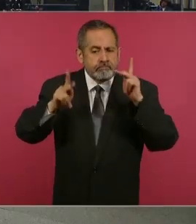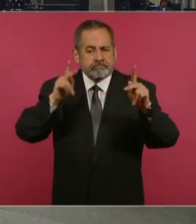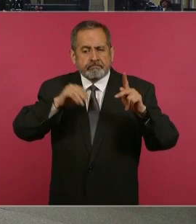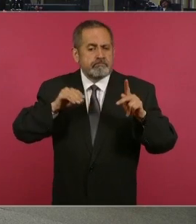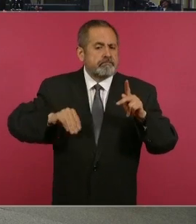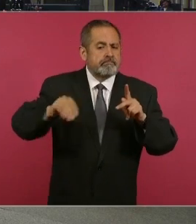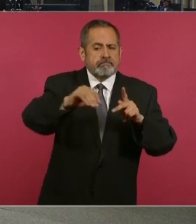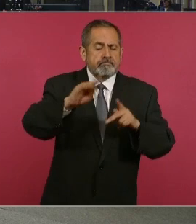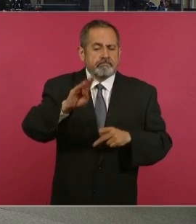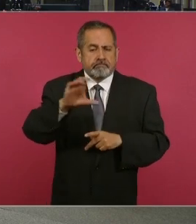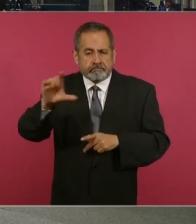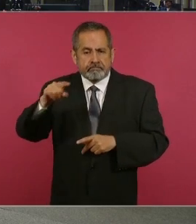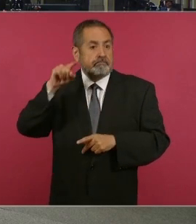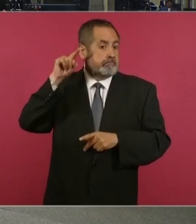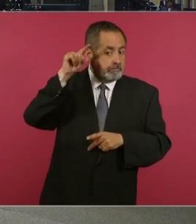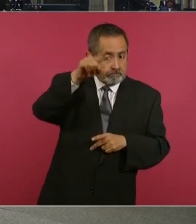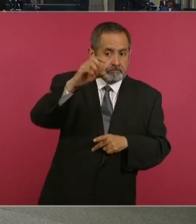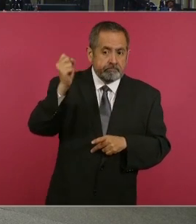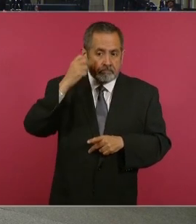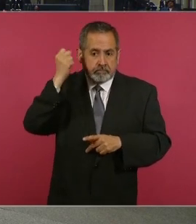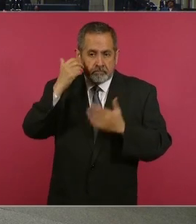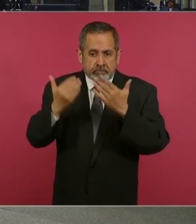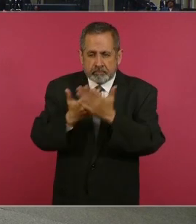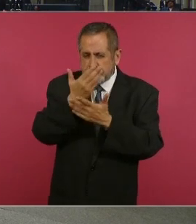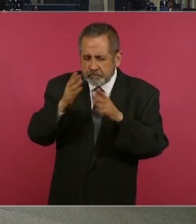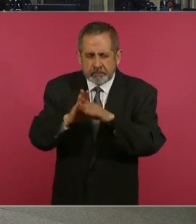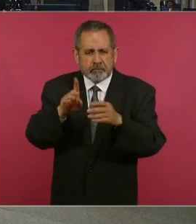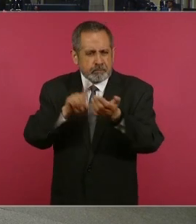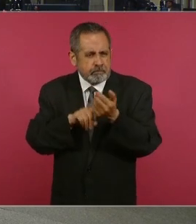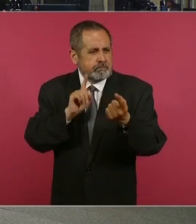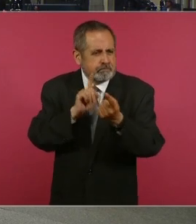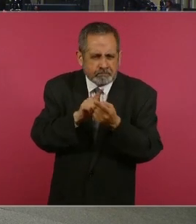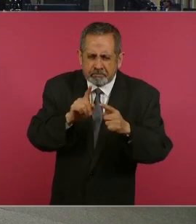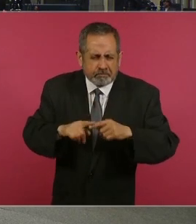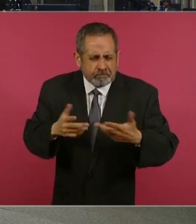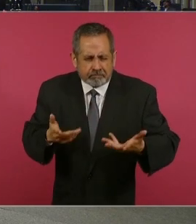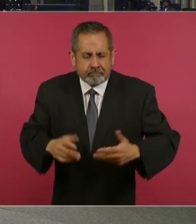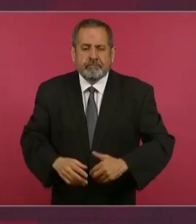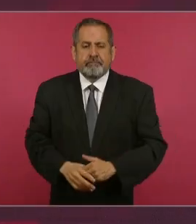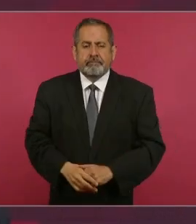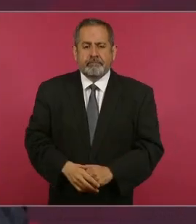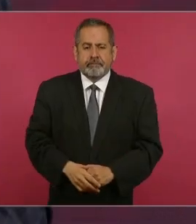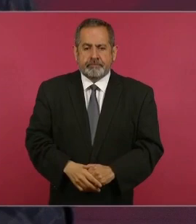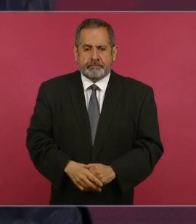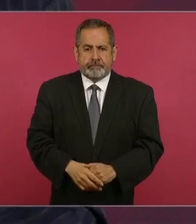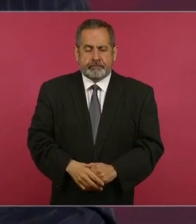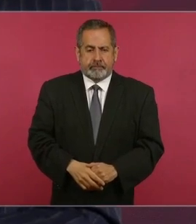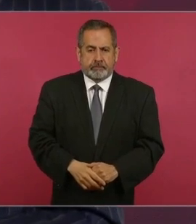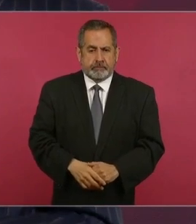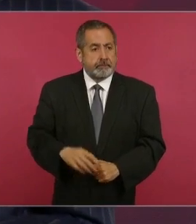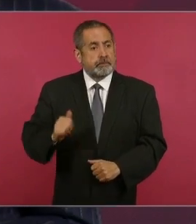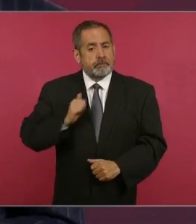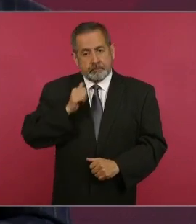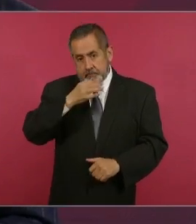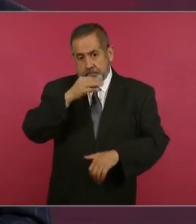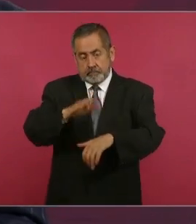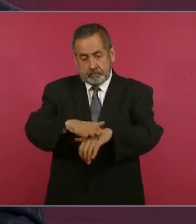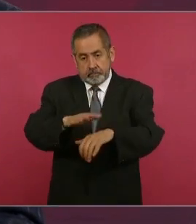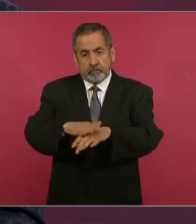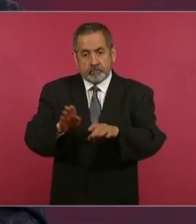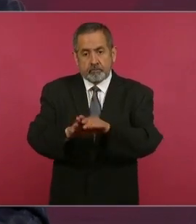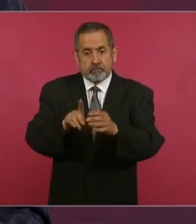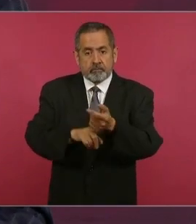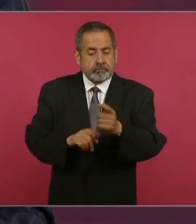si va a haber mañanera allá, cómo va a ser, con quién se va a reunir. Pues aprovecho para comentarles